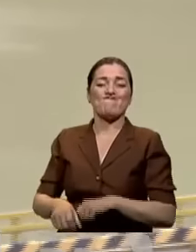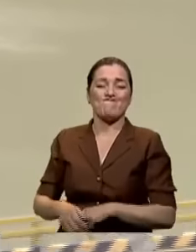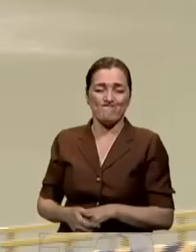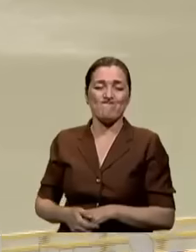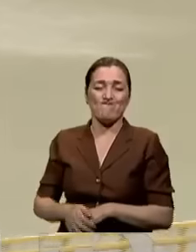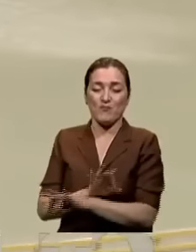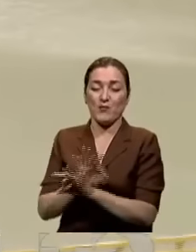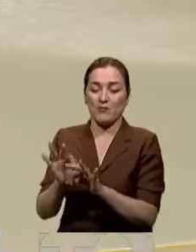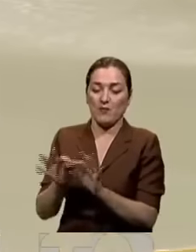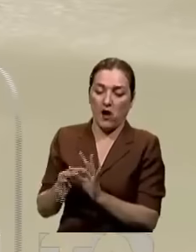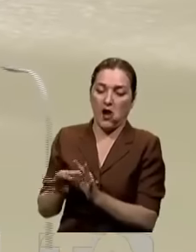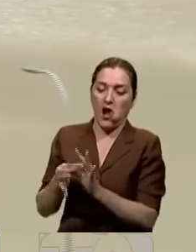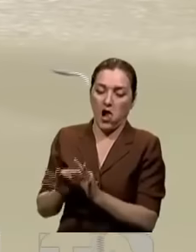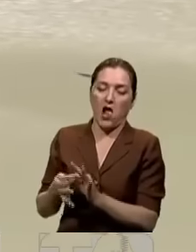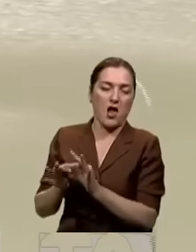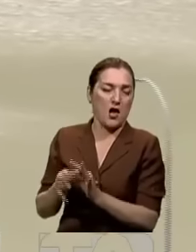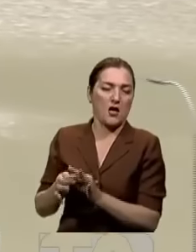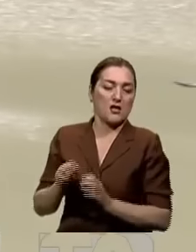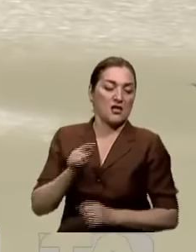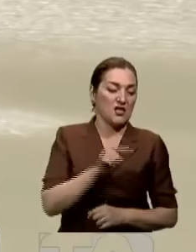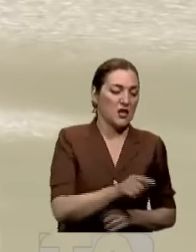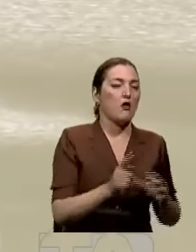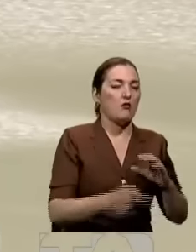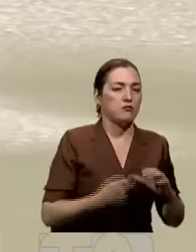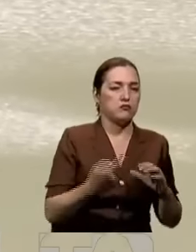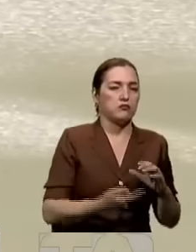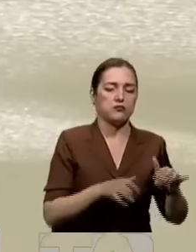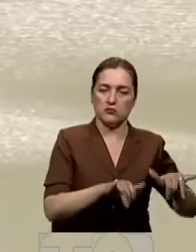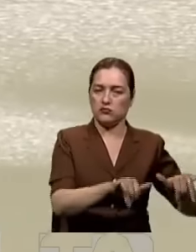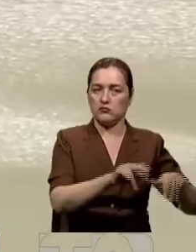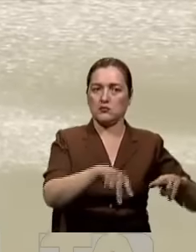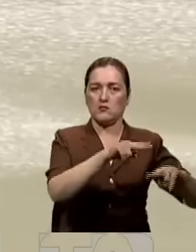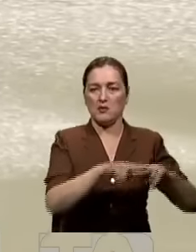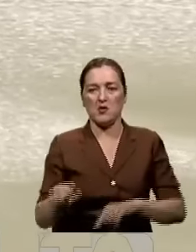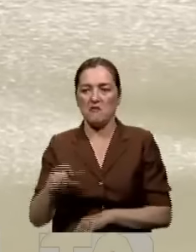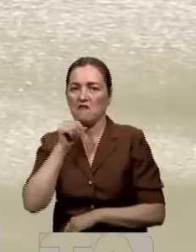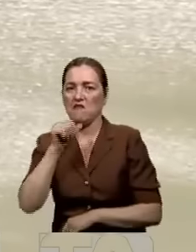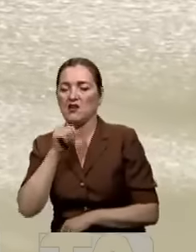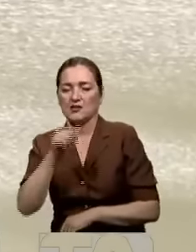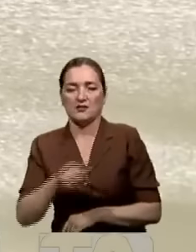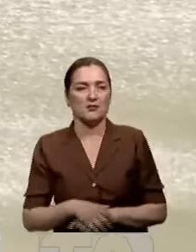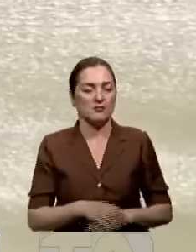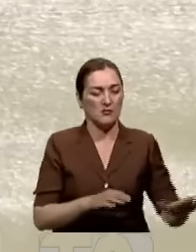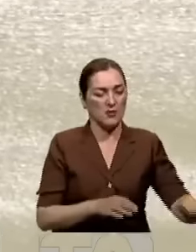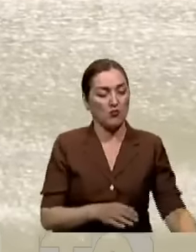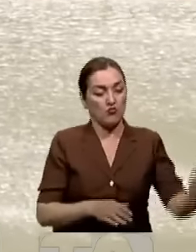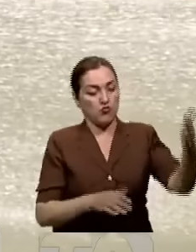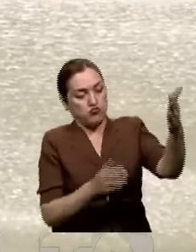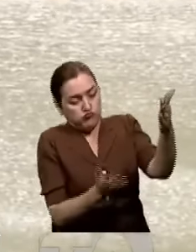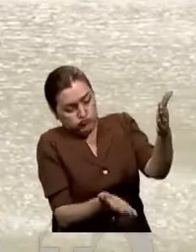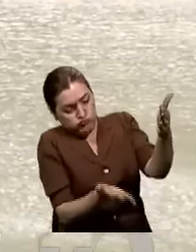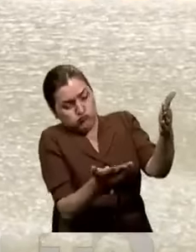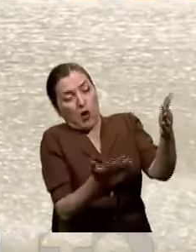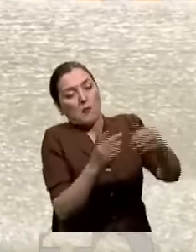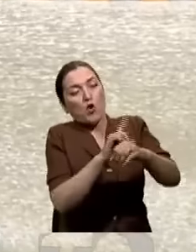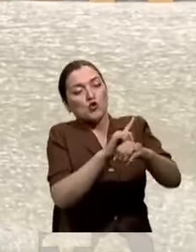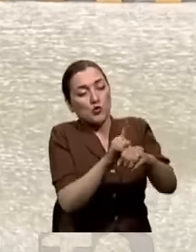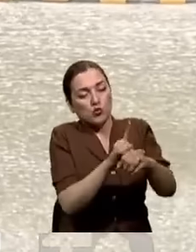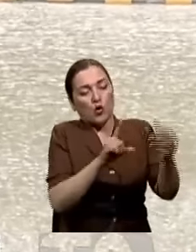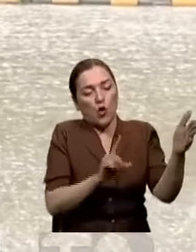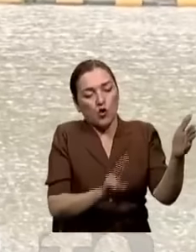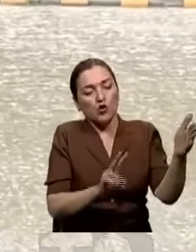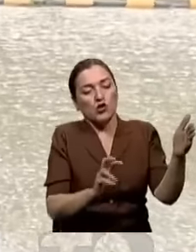más una está en funcionamiento y a ello se suma que el caudal óptimo es de 220 metros cúbicos por segundo, pero